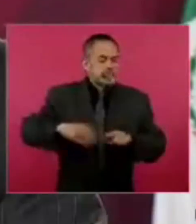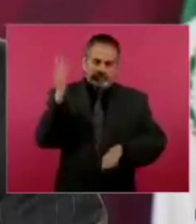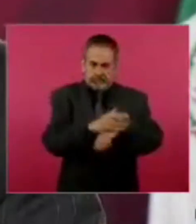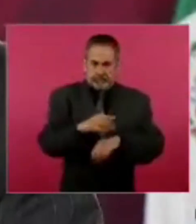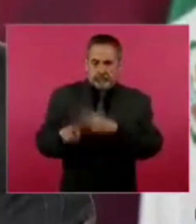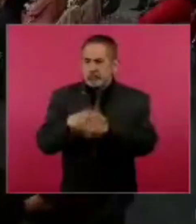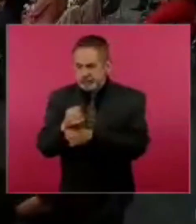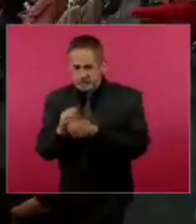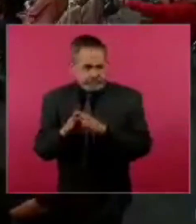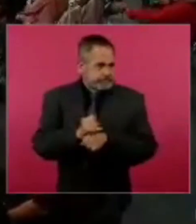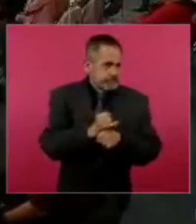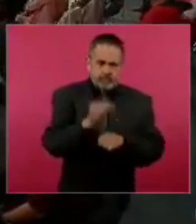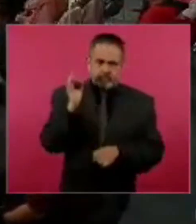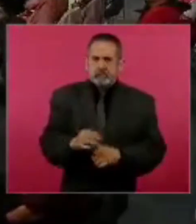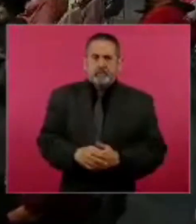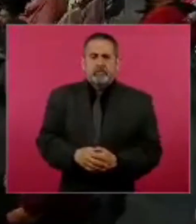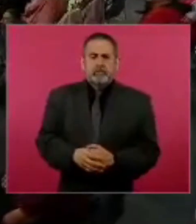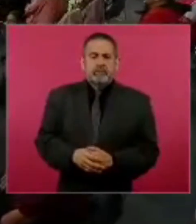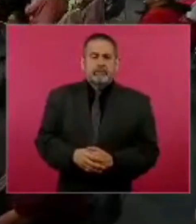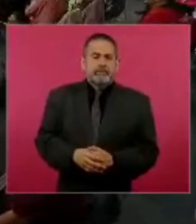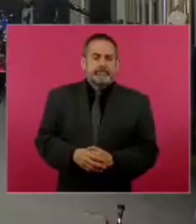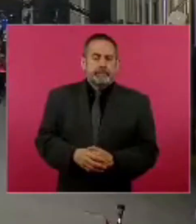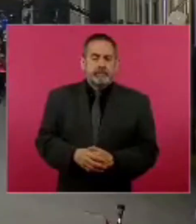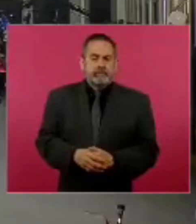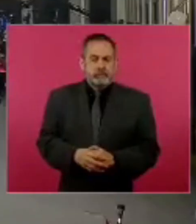abrir una investigación. ¿Mande?